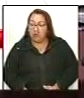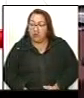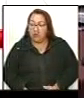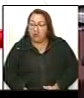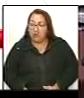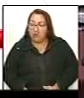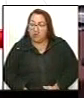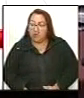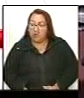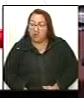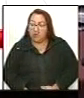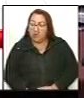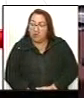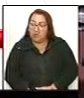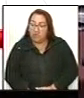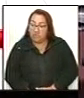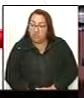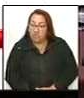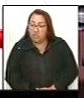de pluralidad